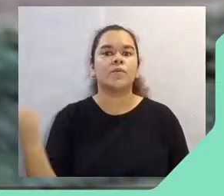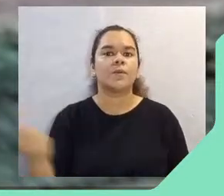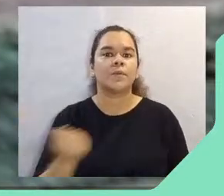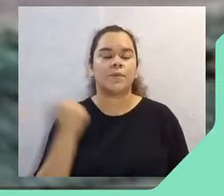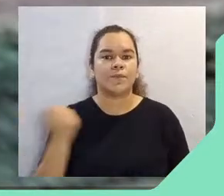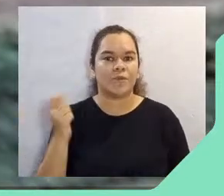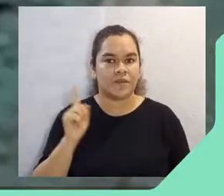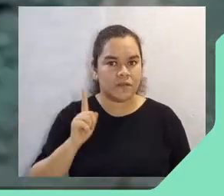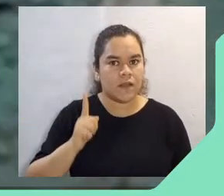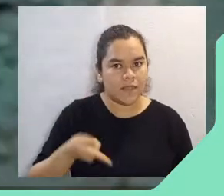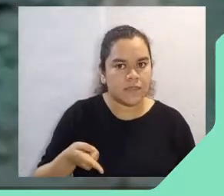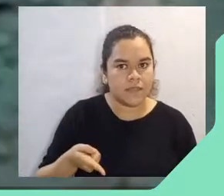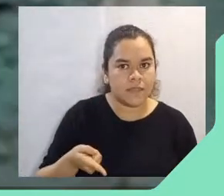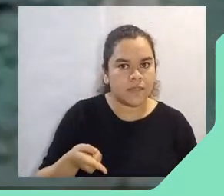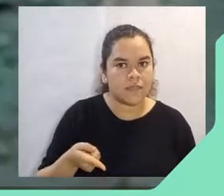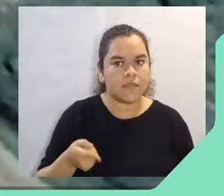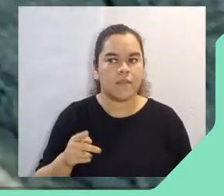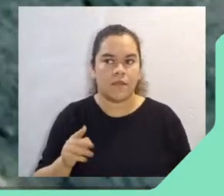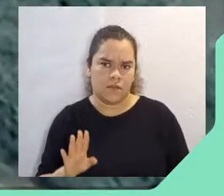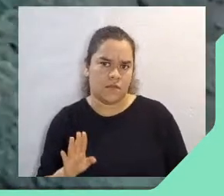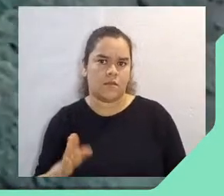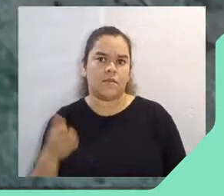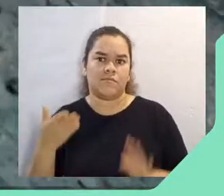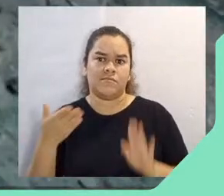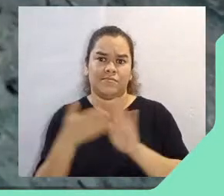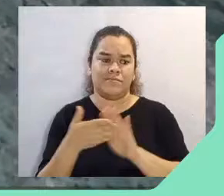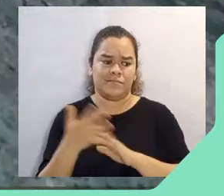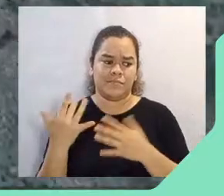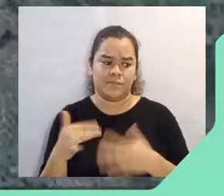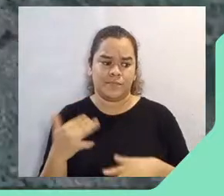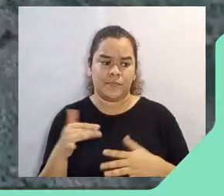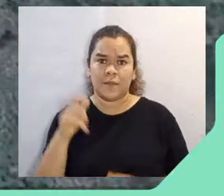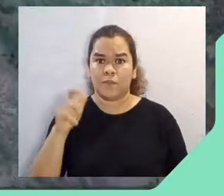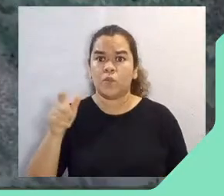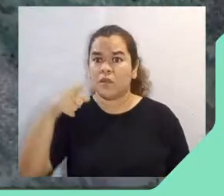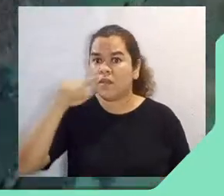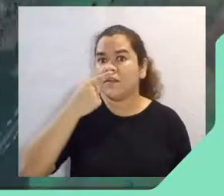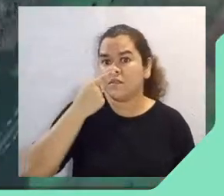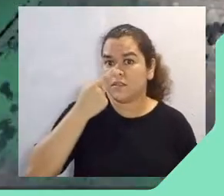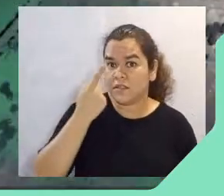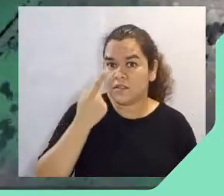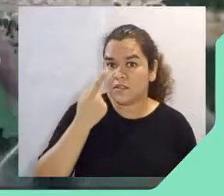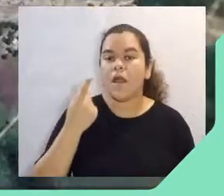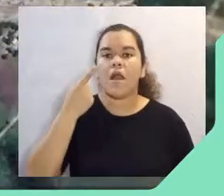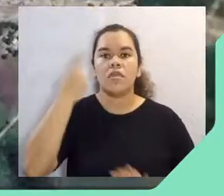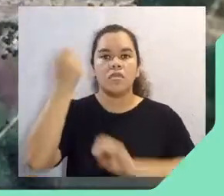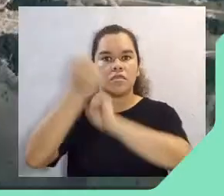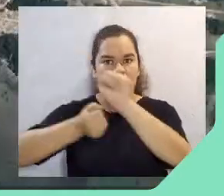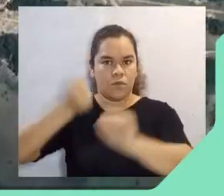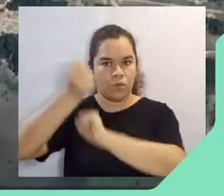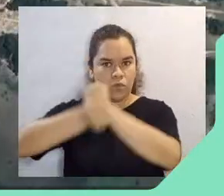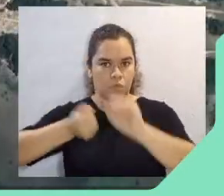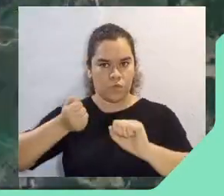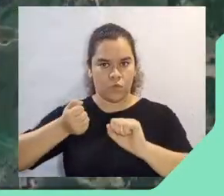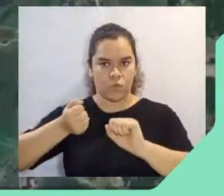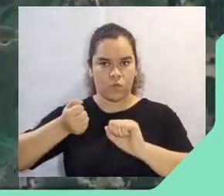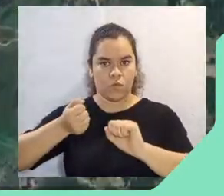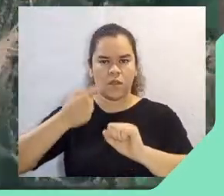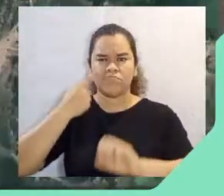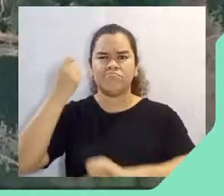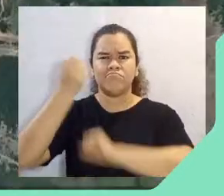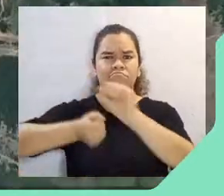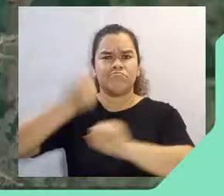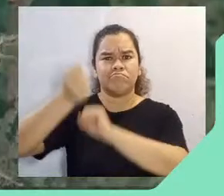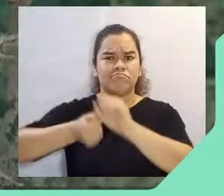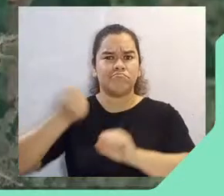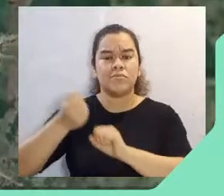y que va a ser un campo de trabajo para ustedes, son las industrias. ¿Por qué? Porque las industrias se mueven con